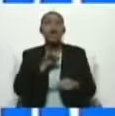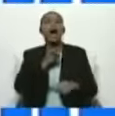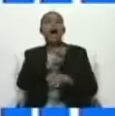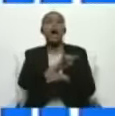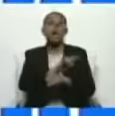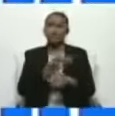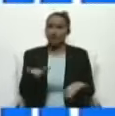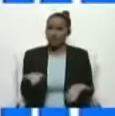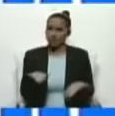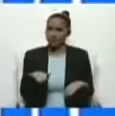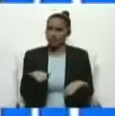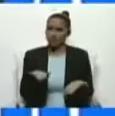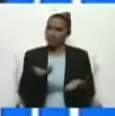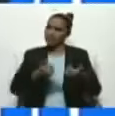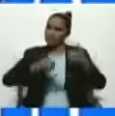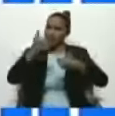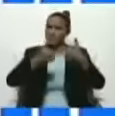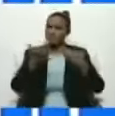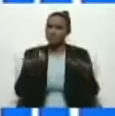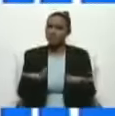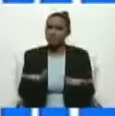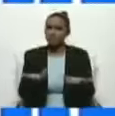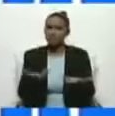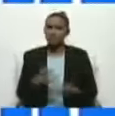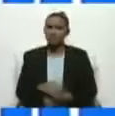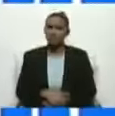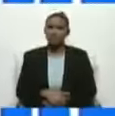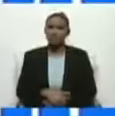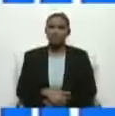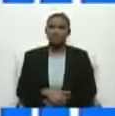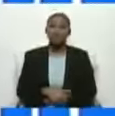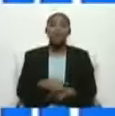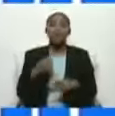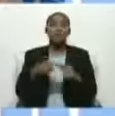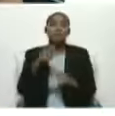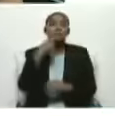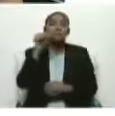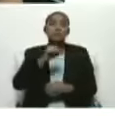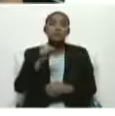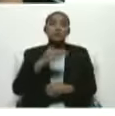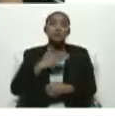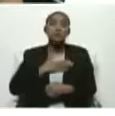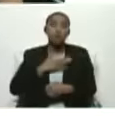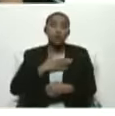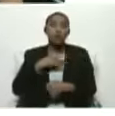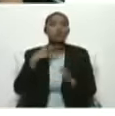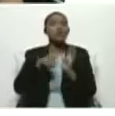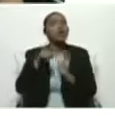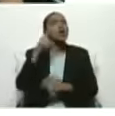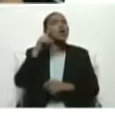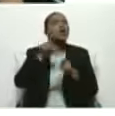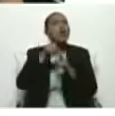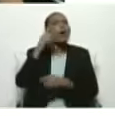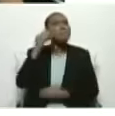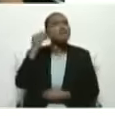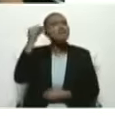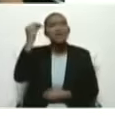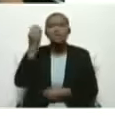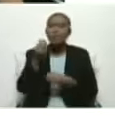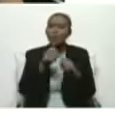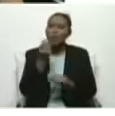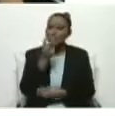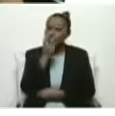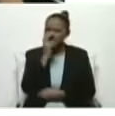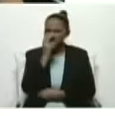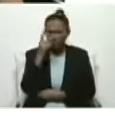a ganar al contrincante. Pero él, lo convencieron de que impugnara una mesa. Yo todavía tengo como una curiosidad electoral. Reposan